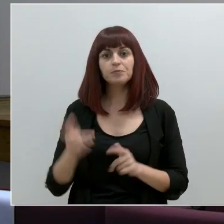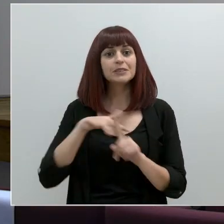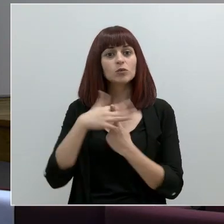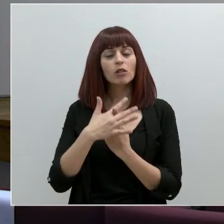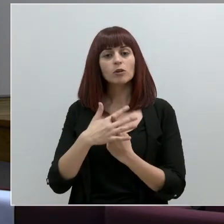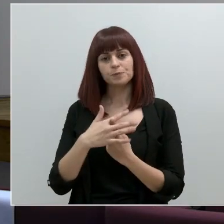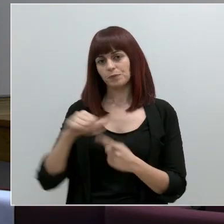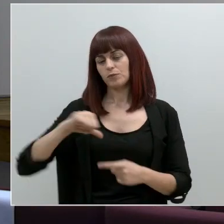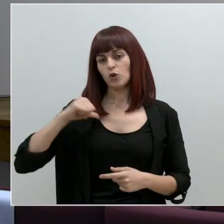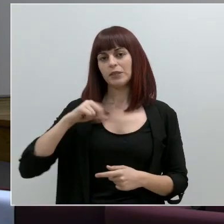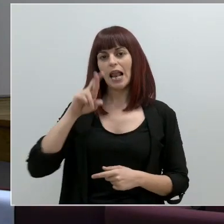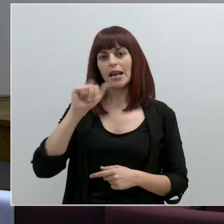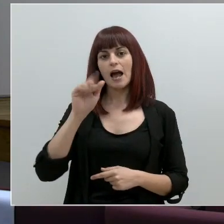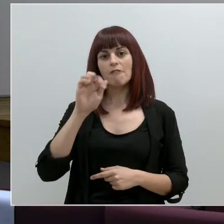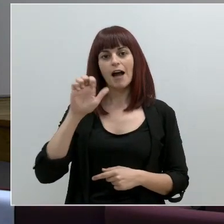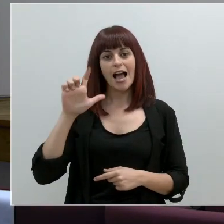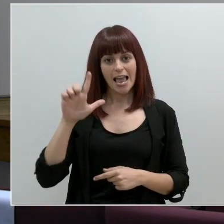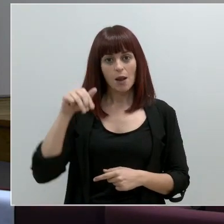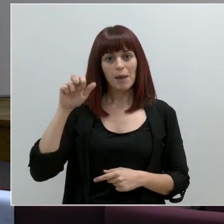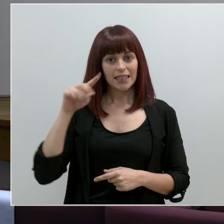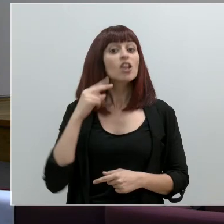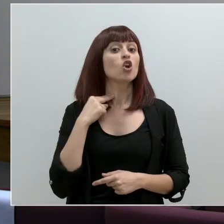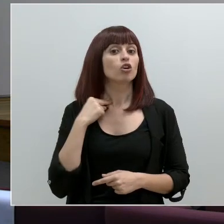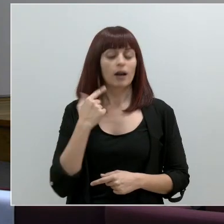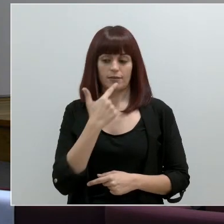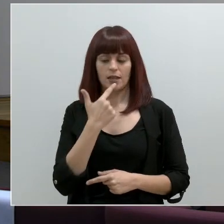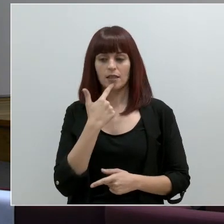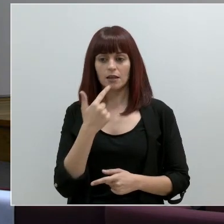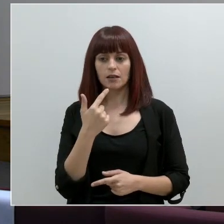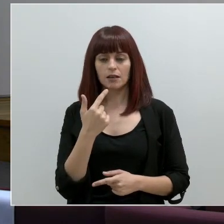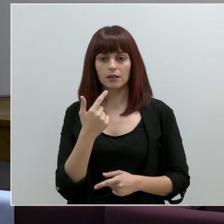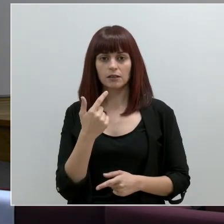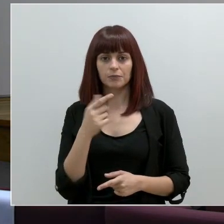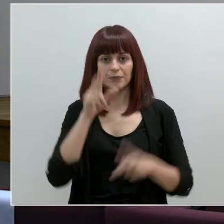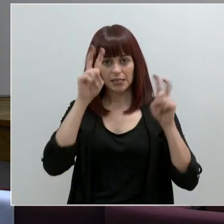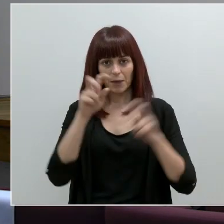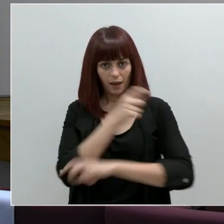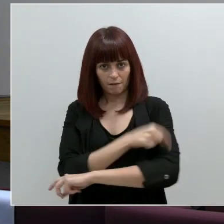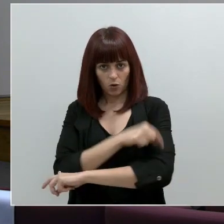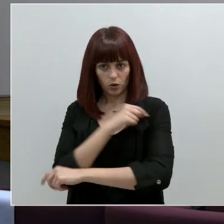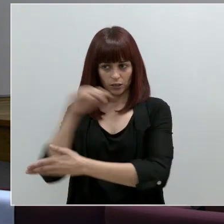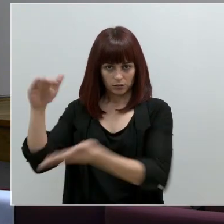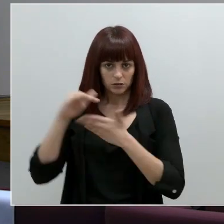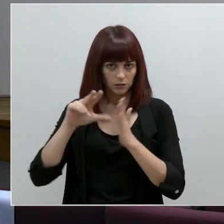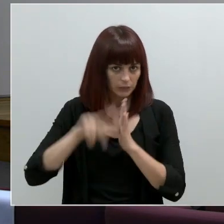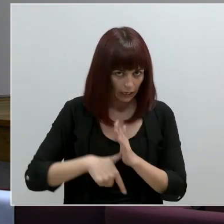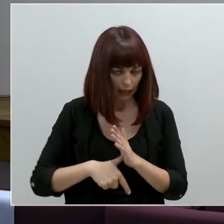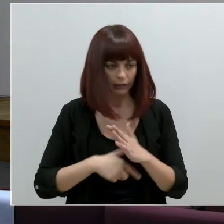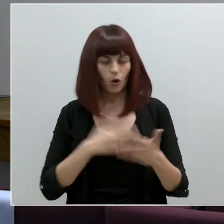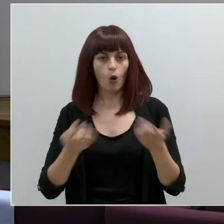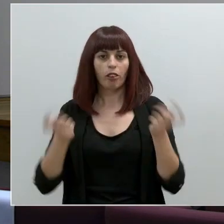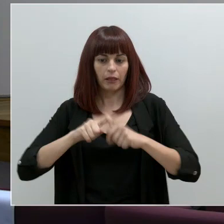en el Hospital Rafael Méndez, no obstante sus afirmaciones acerca del suministro y el retraso o